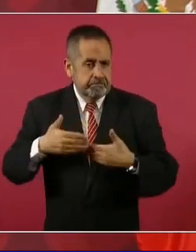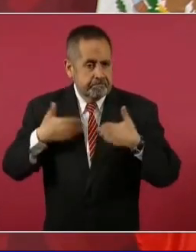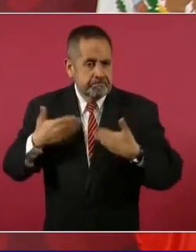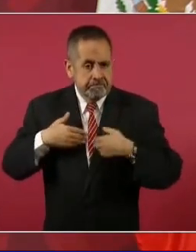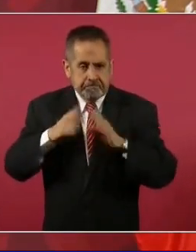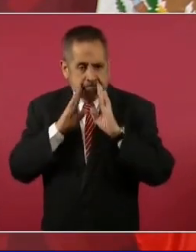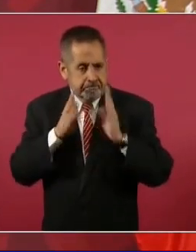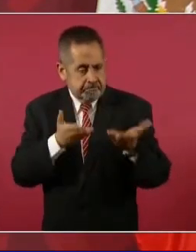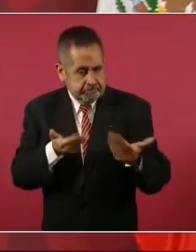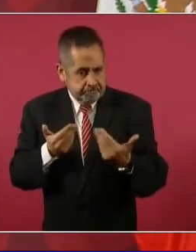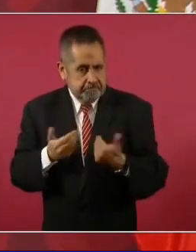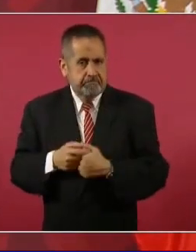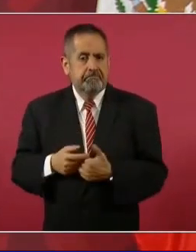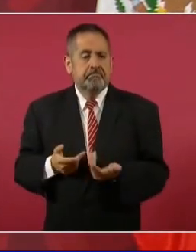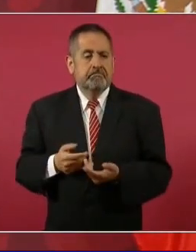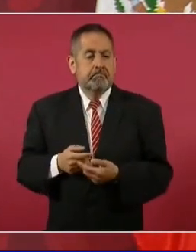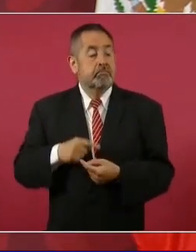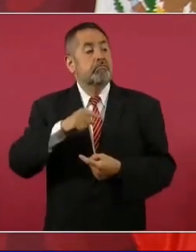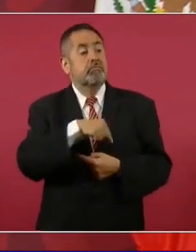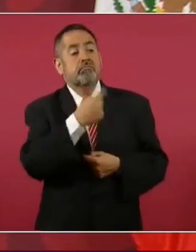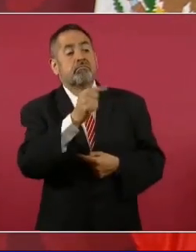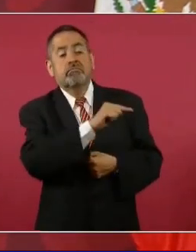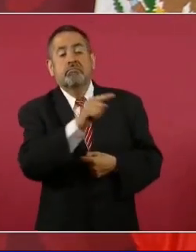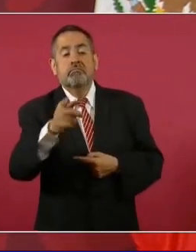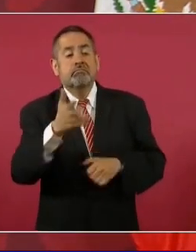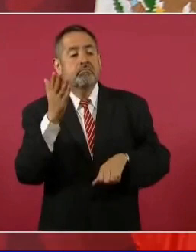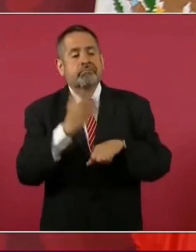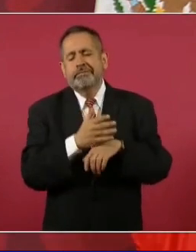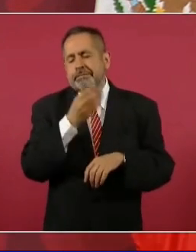y no hay impunidad.